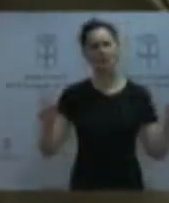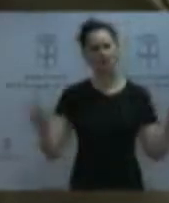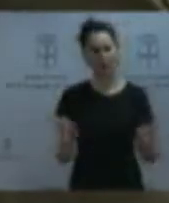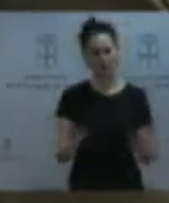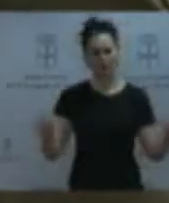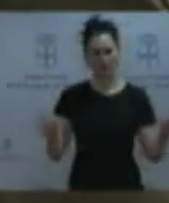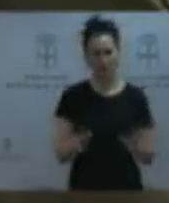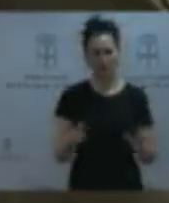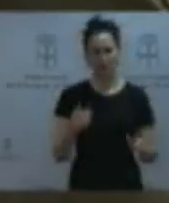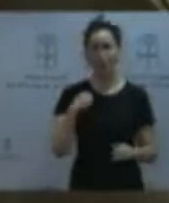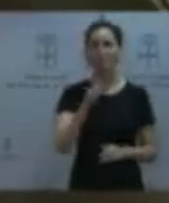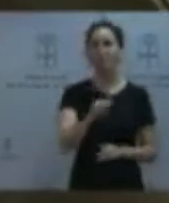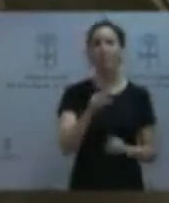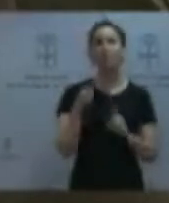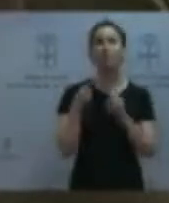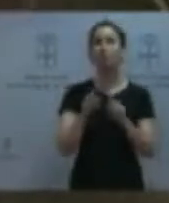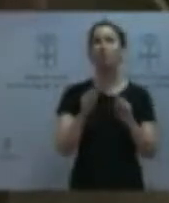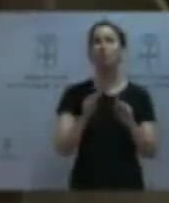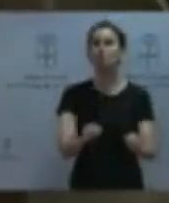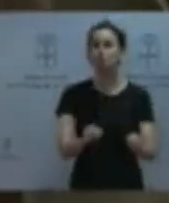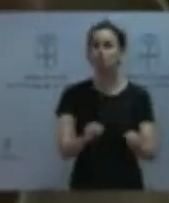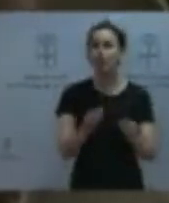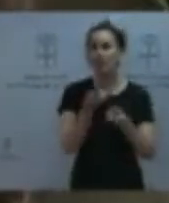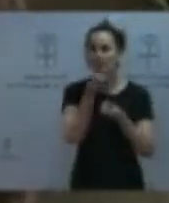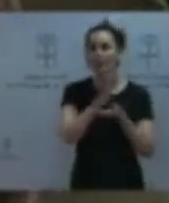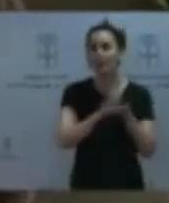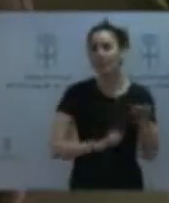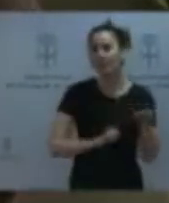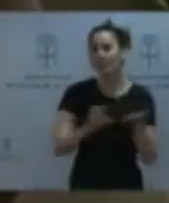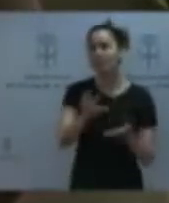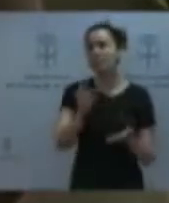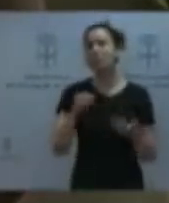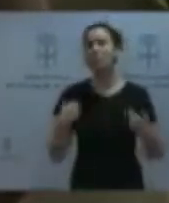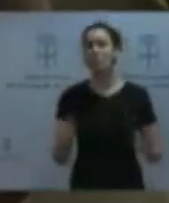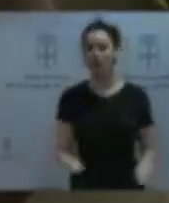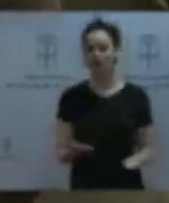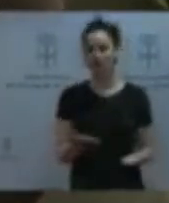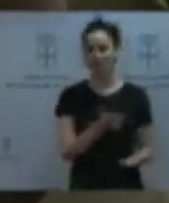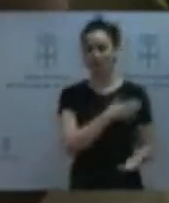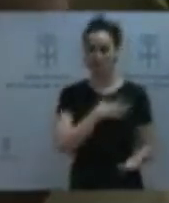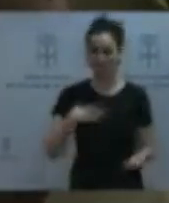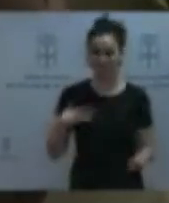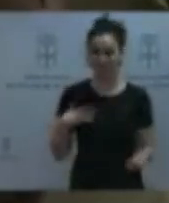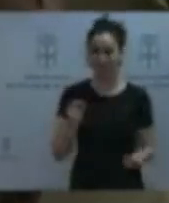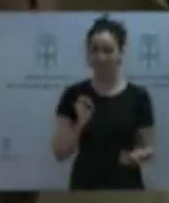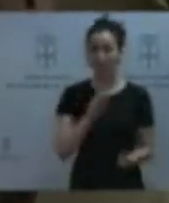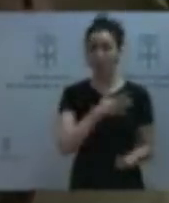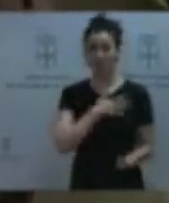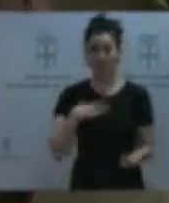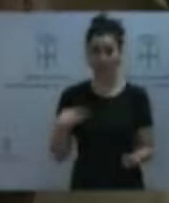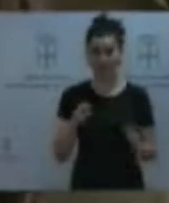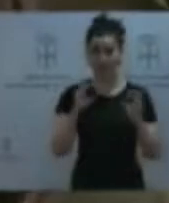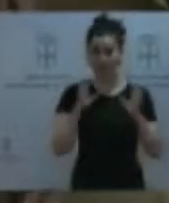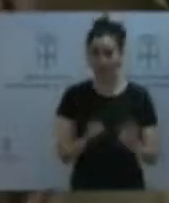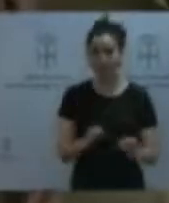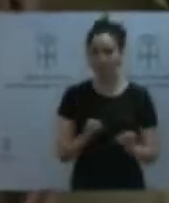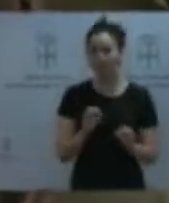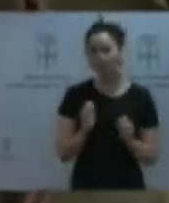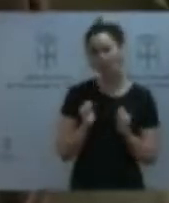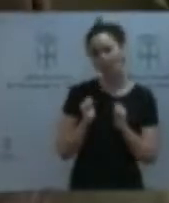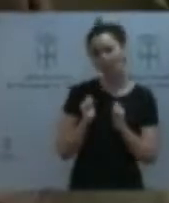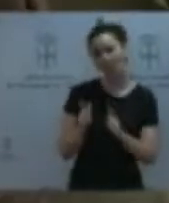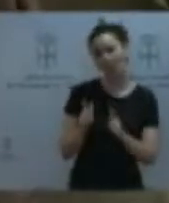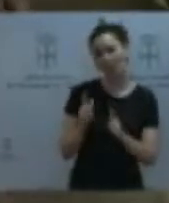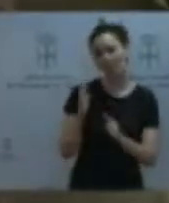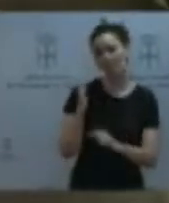informes alternativos. ¿Están ustedes pretendiendo o pretenden beneficiar a alguna empresa en esos casos? Todo parece que